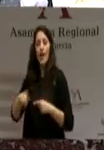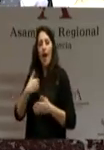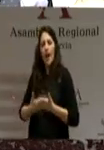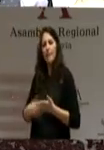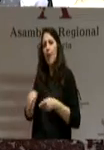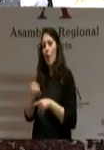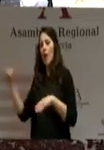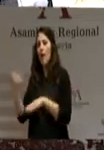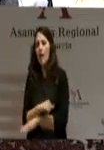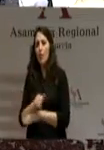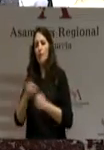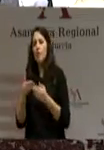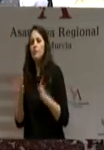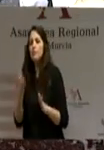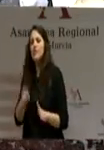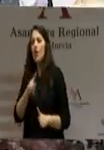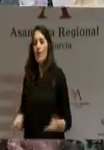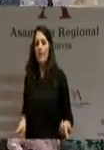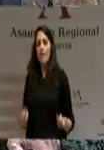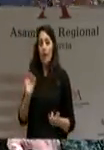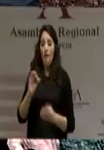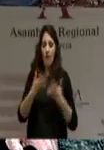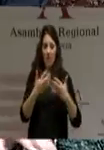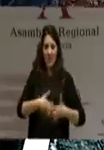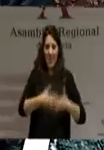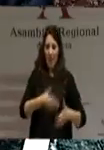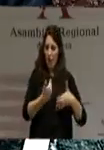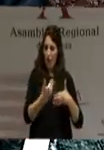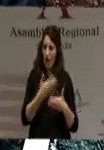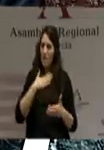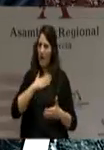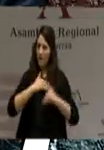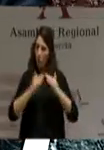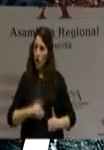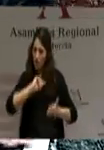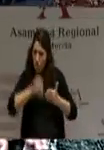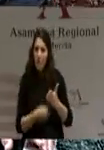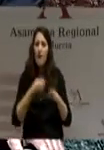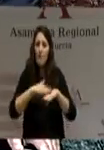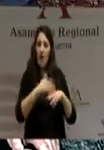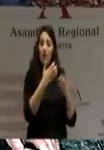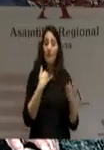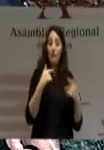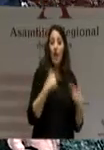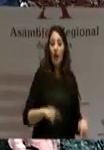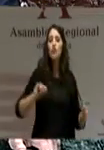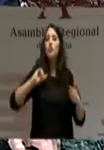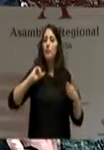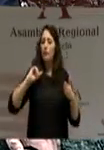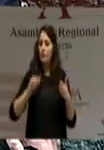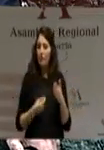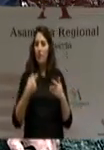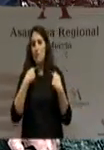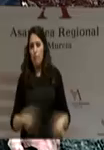Corbera? ¿O la desaladora de escombreras? Sí, el suyo, su patrimonio. ¿Lo hubiese puesto? Izquierda Unida sí habría puesto su patrimonio